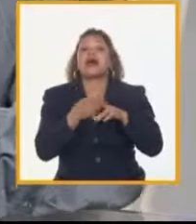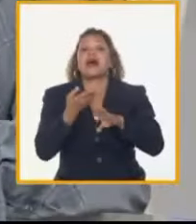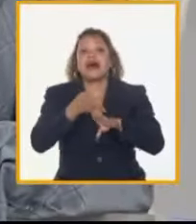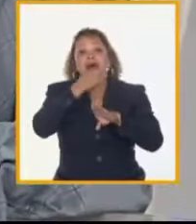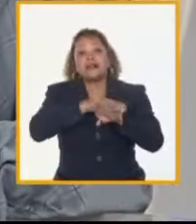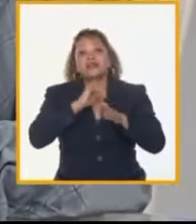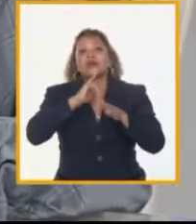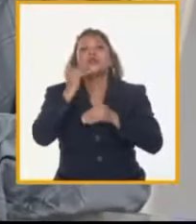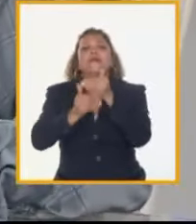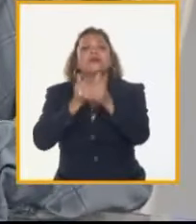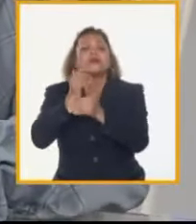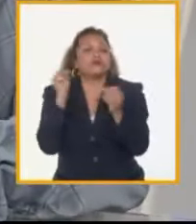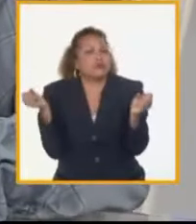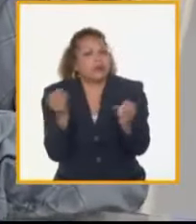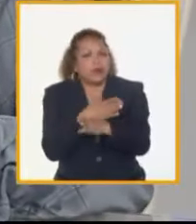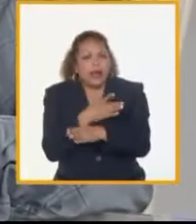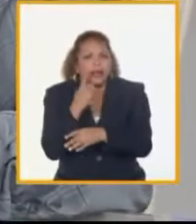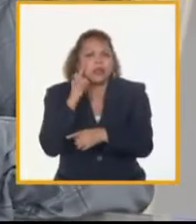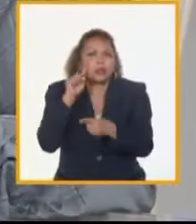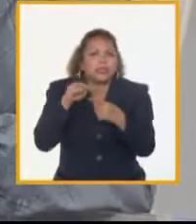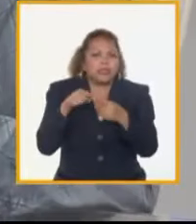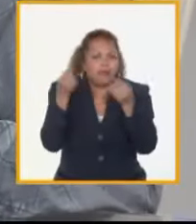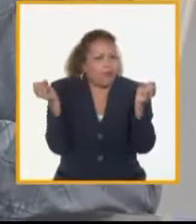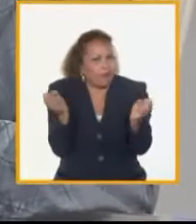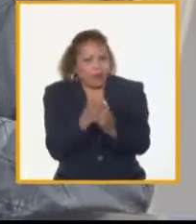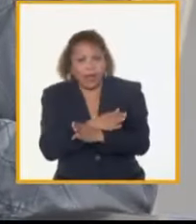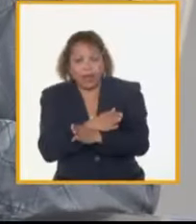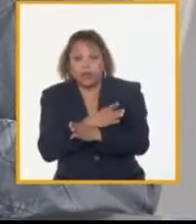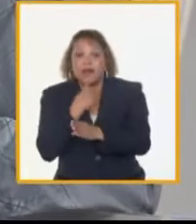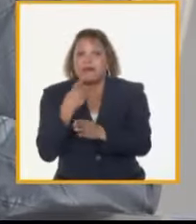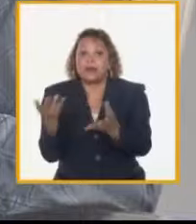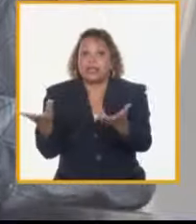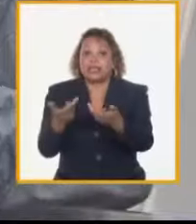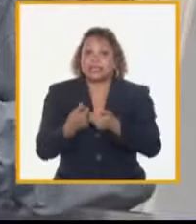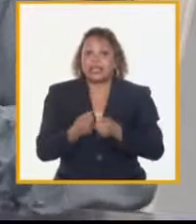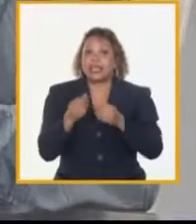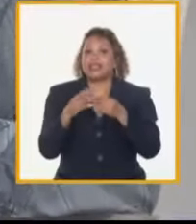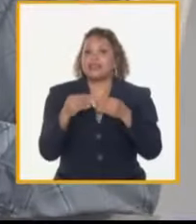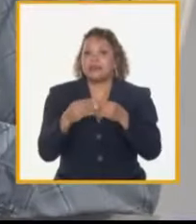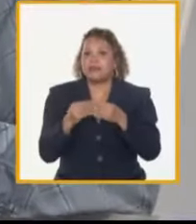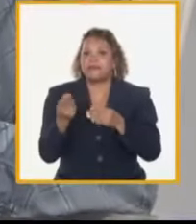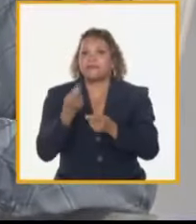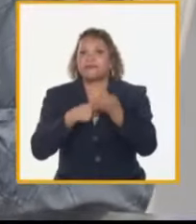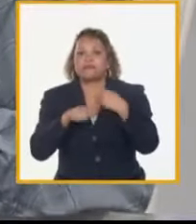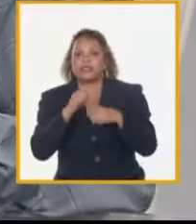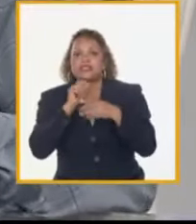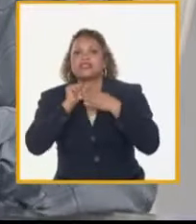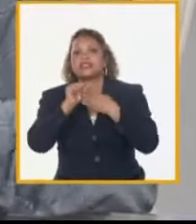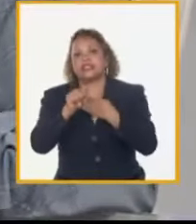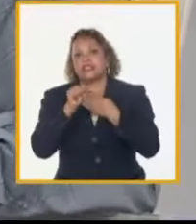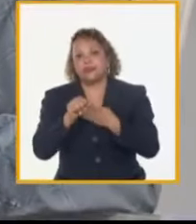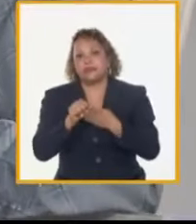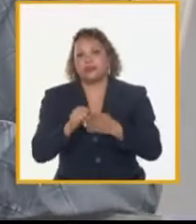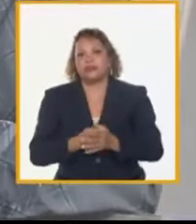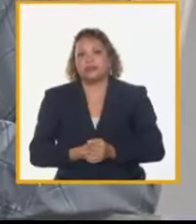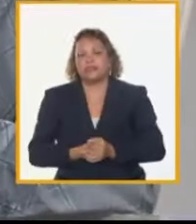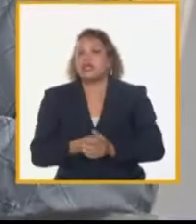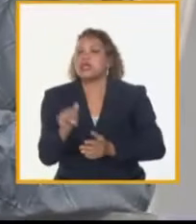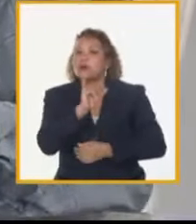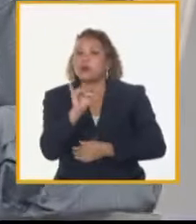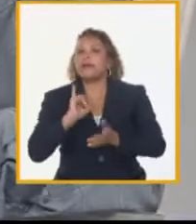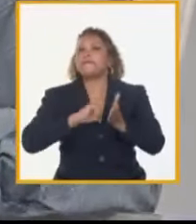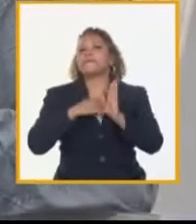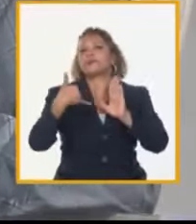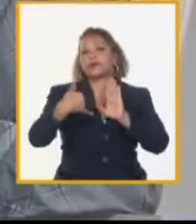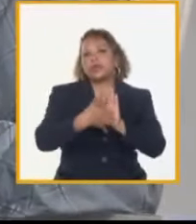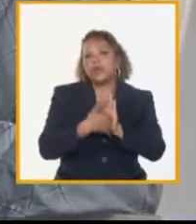proyección clara a obtener ingresos frescos en divisas. Exportación de servicios. Exportación de servicios. Y en proyectos también